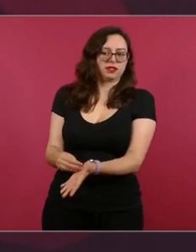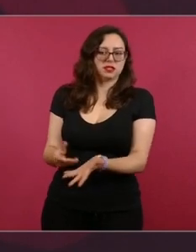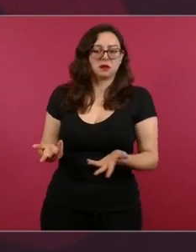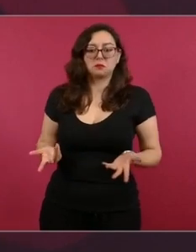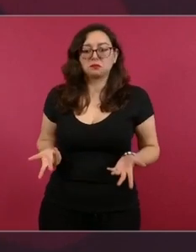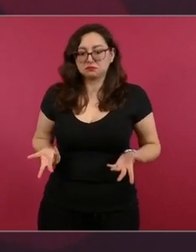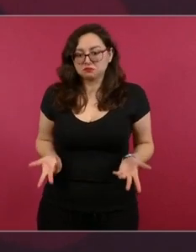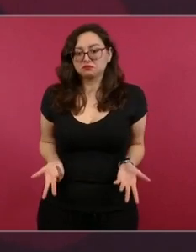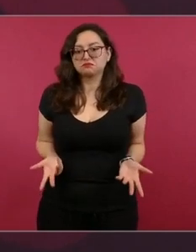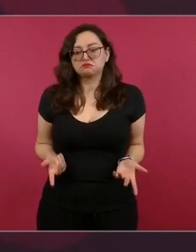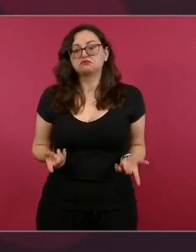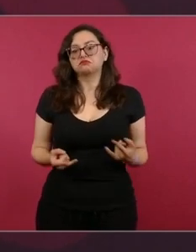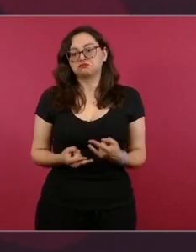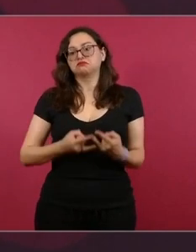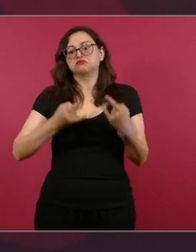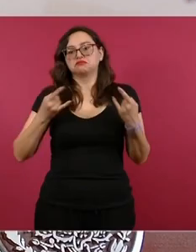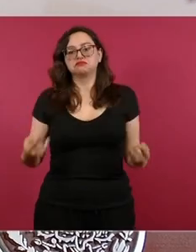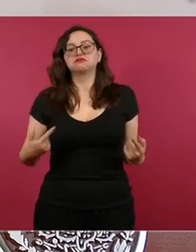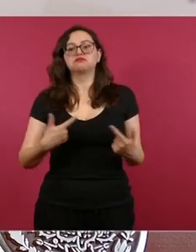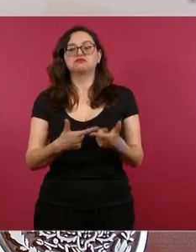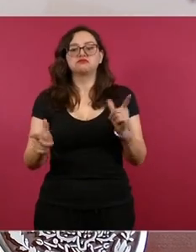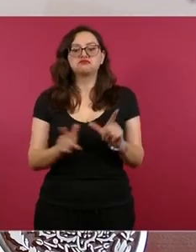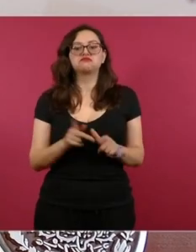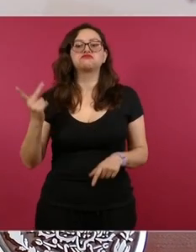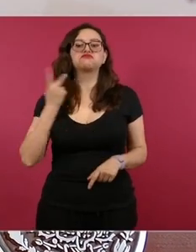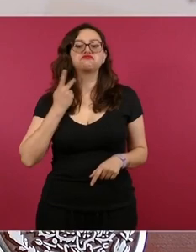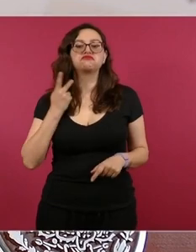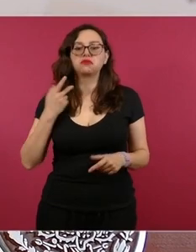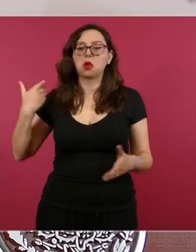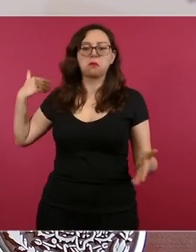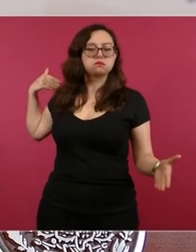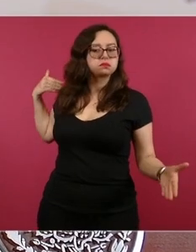de la formación de los partidos en México,